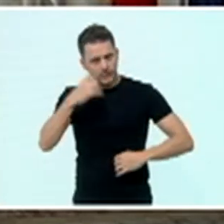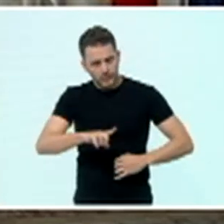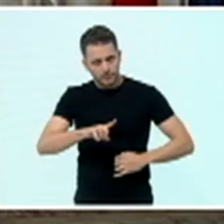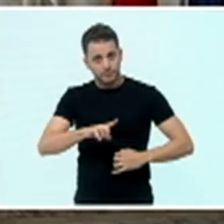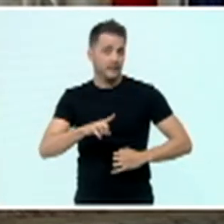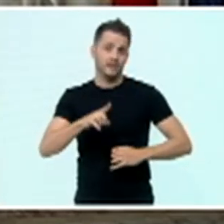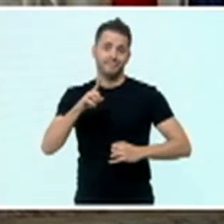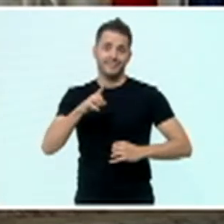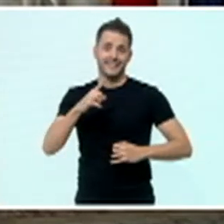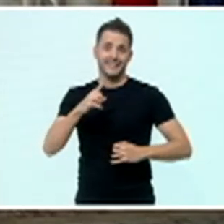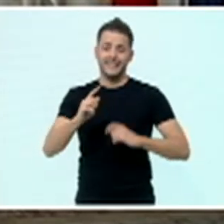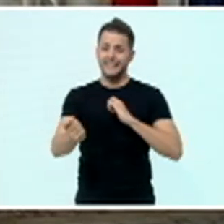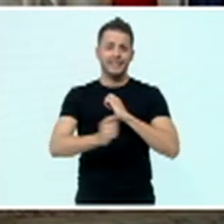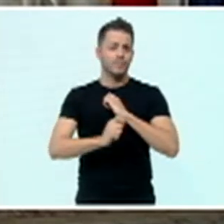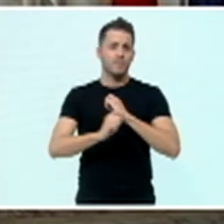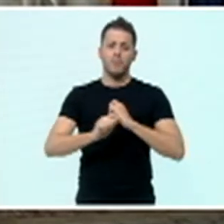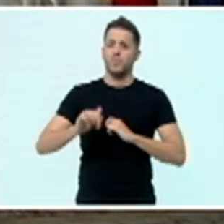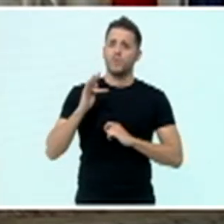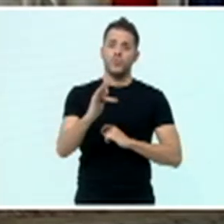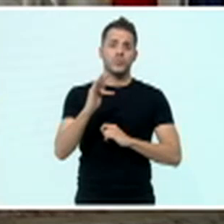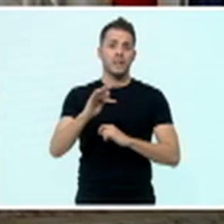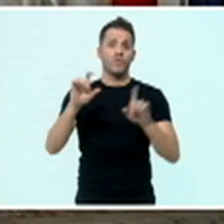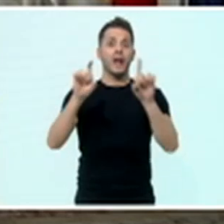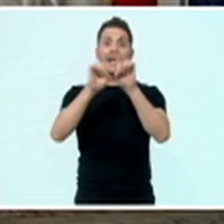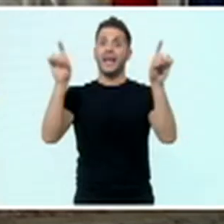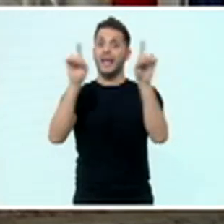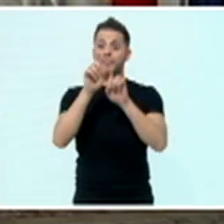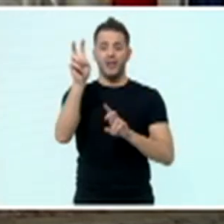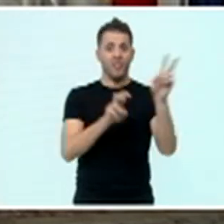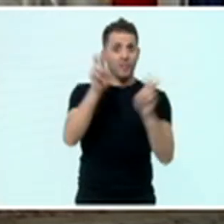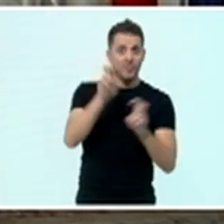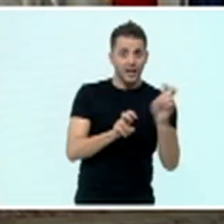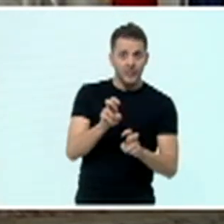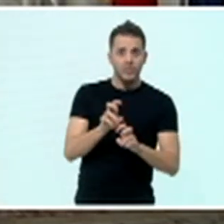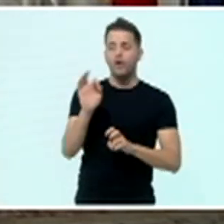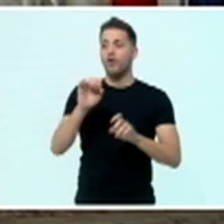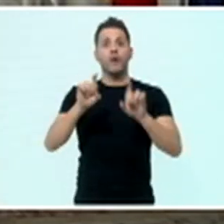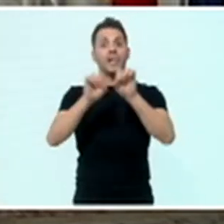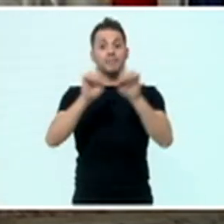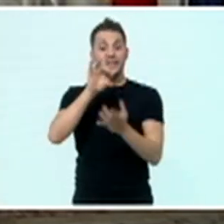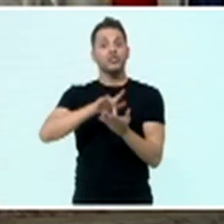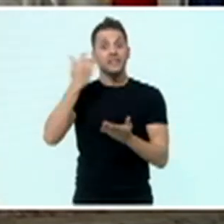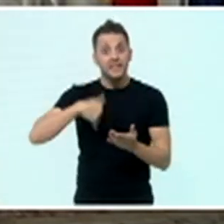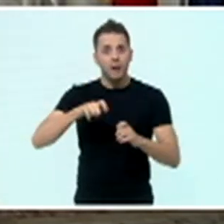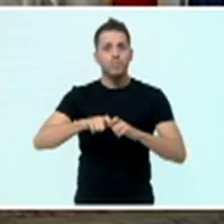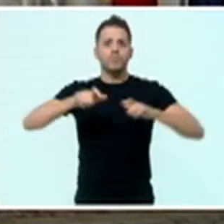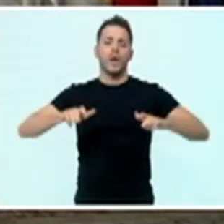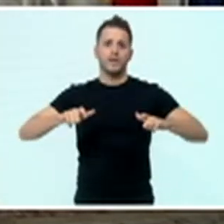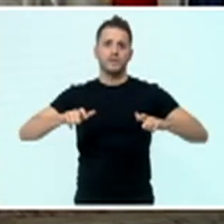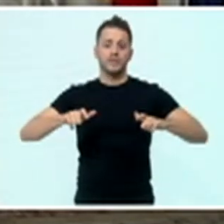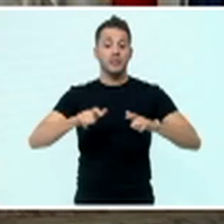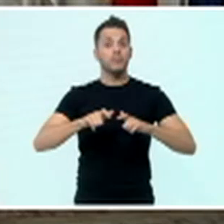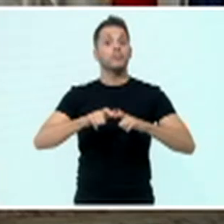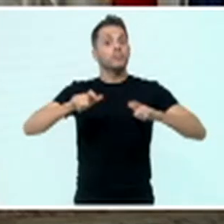más empresas, es la clave para ampliar las que ya están aquí, para seguir creciendo. Y crecer es